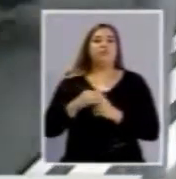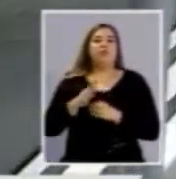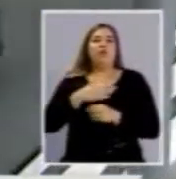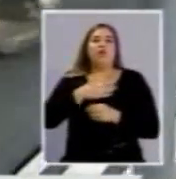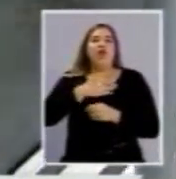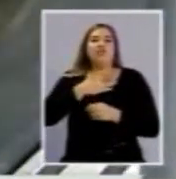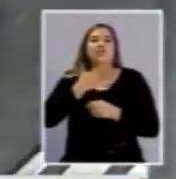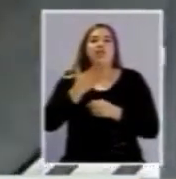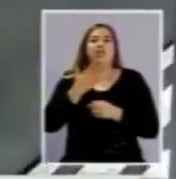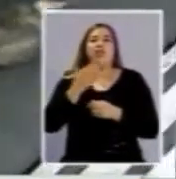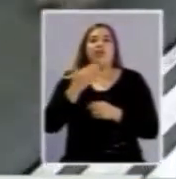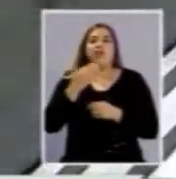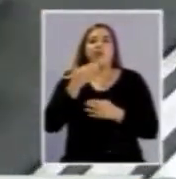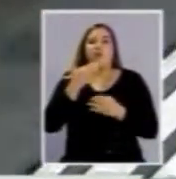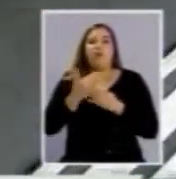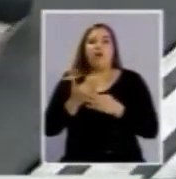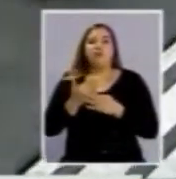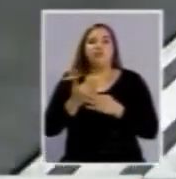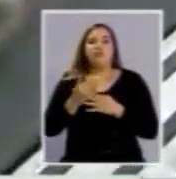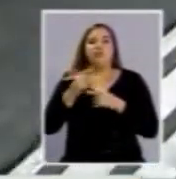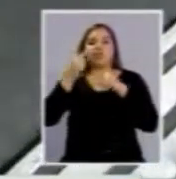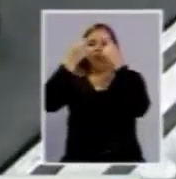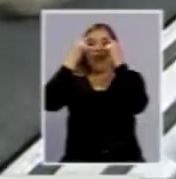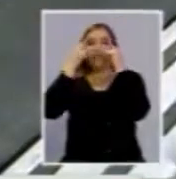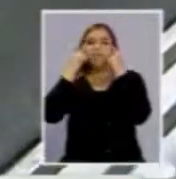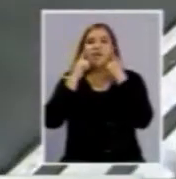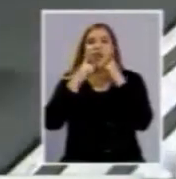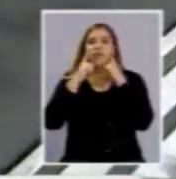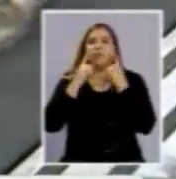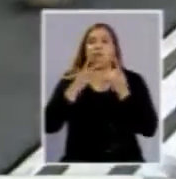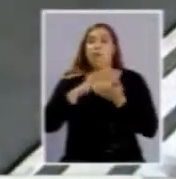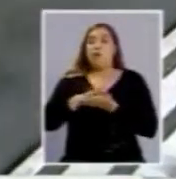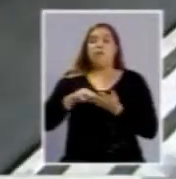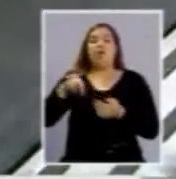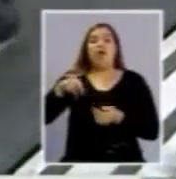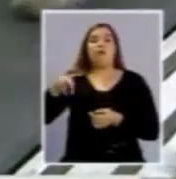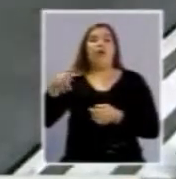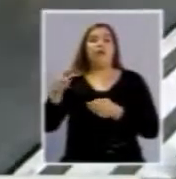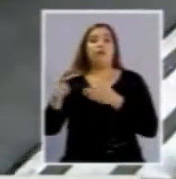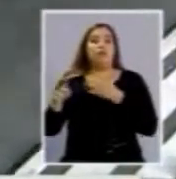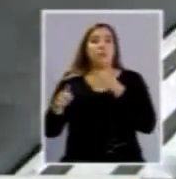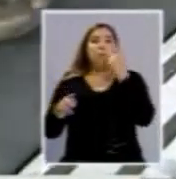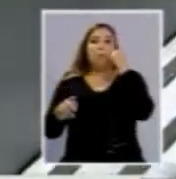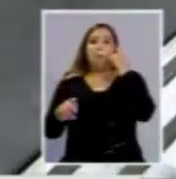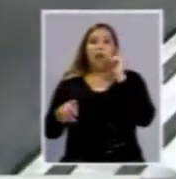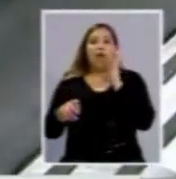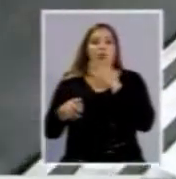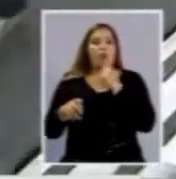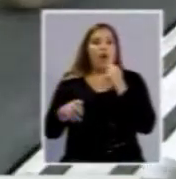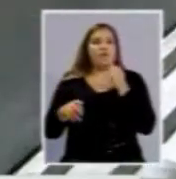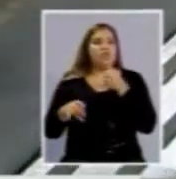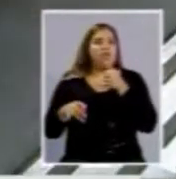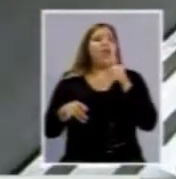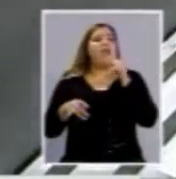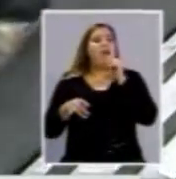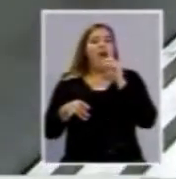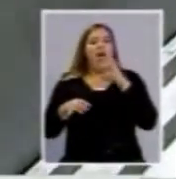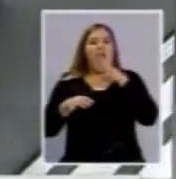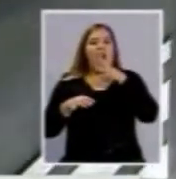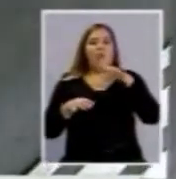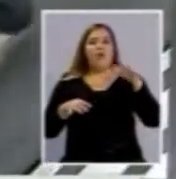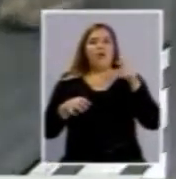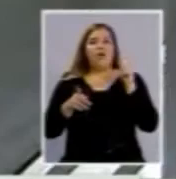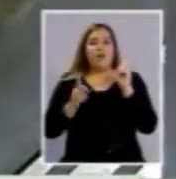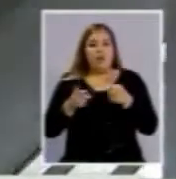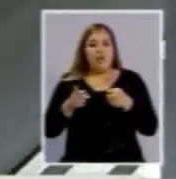agua cuando está transpirando. Y caminando me imagino que a lo mejor no sientes tanto el deseo. ¿Igual hay que hidratarse? Sí, la hidratación es